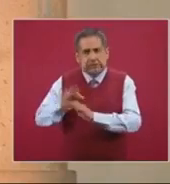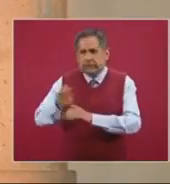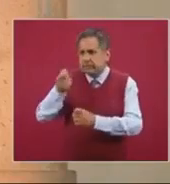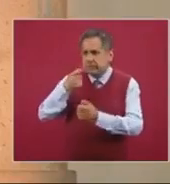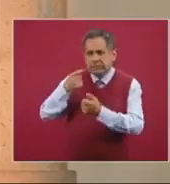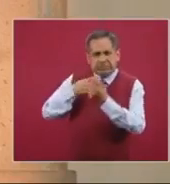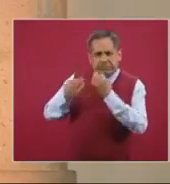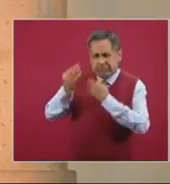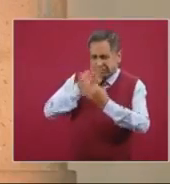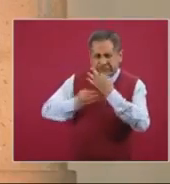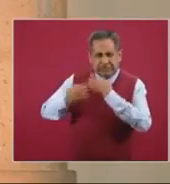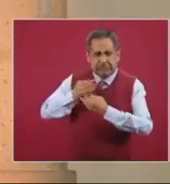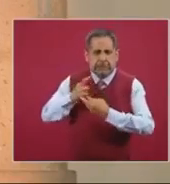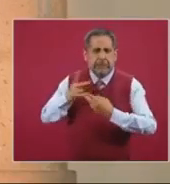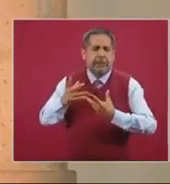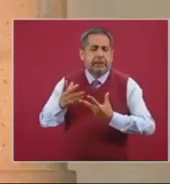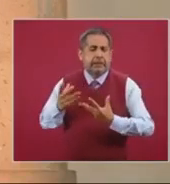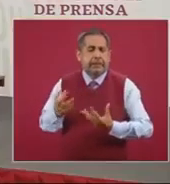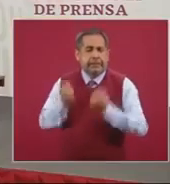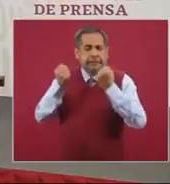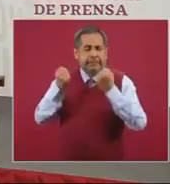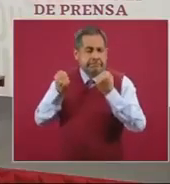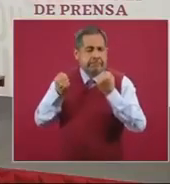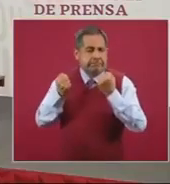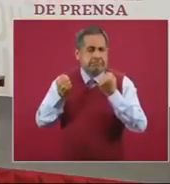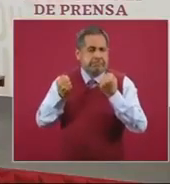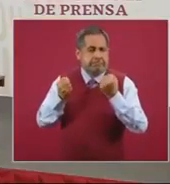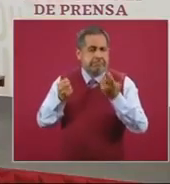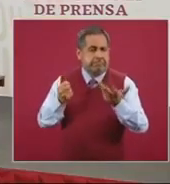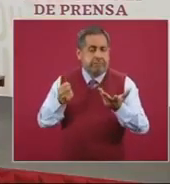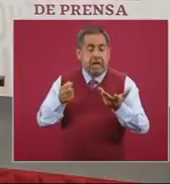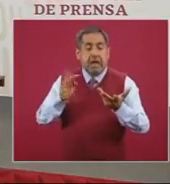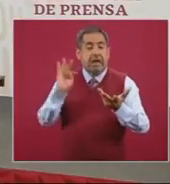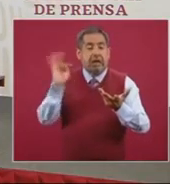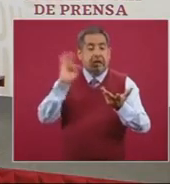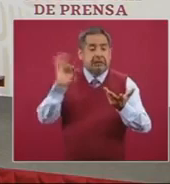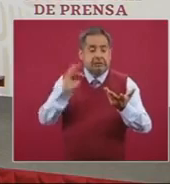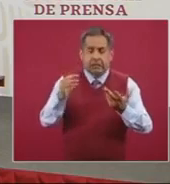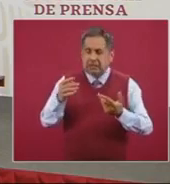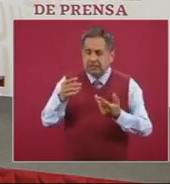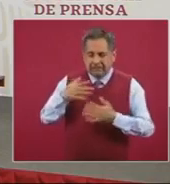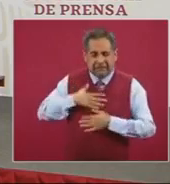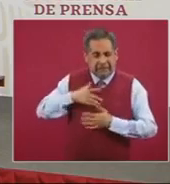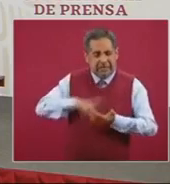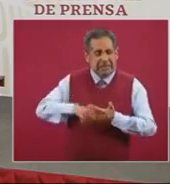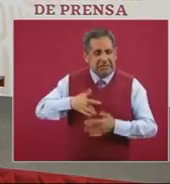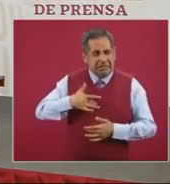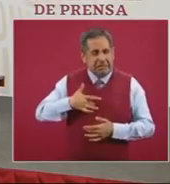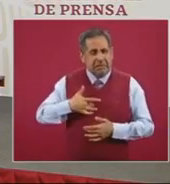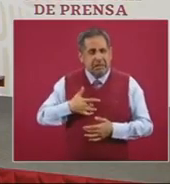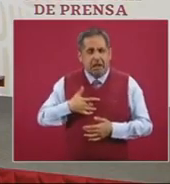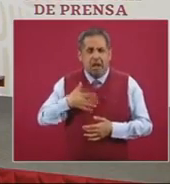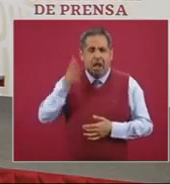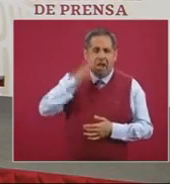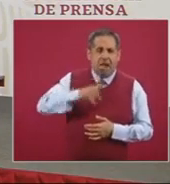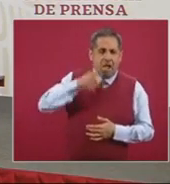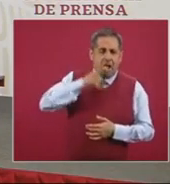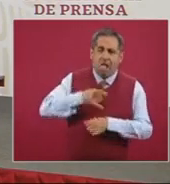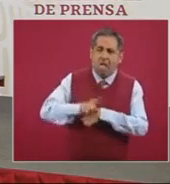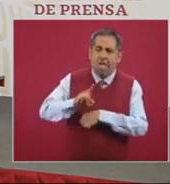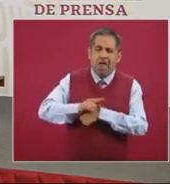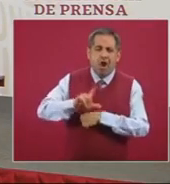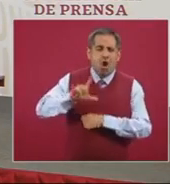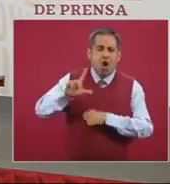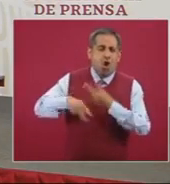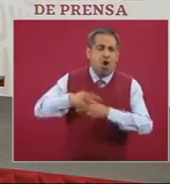intervenciones médicas para salvarle la vida. Pero si las tiene y no se hace algo, porque usted no fue a